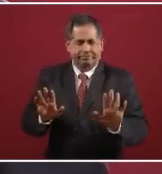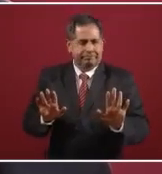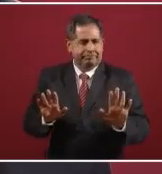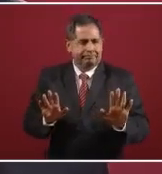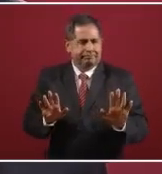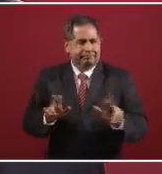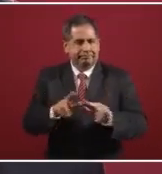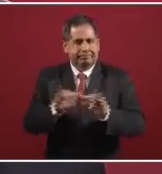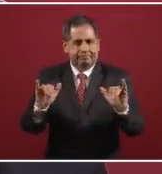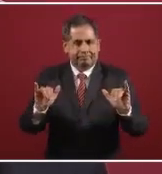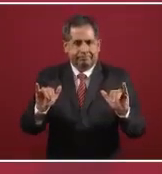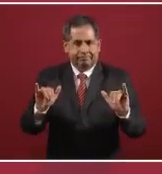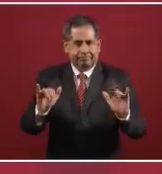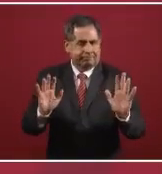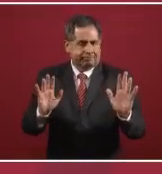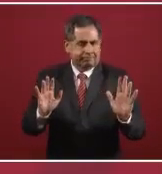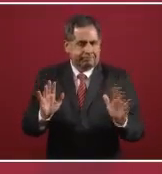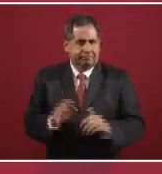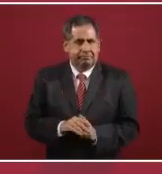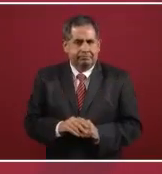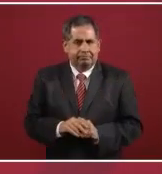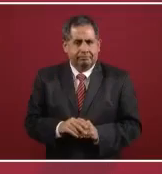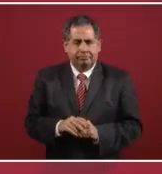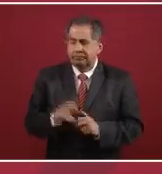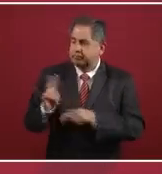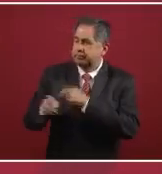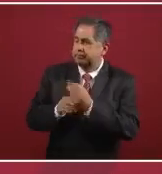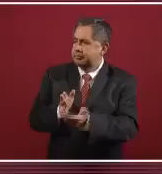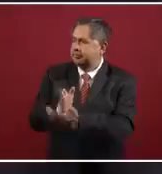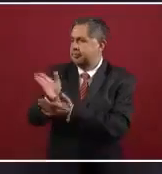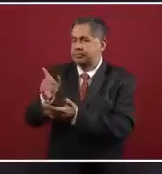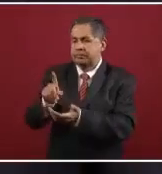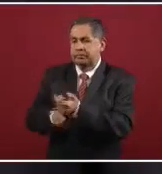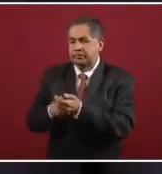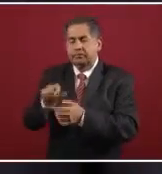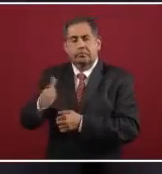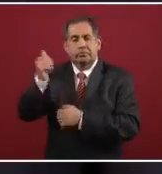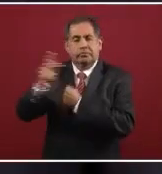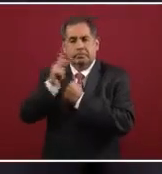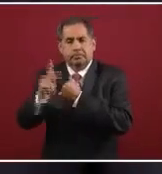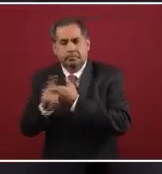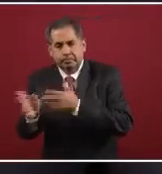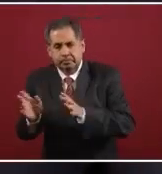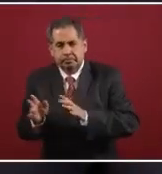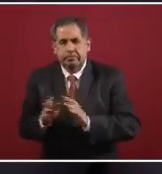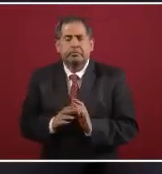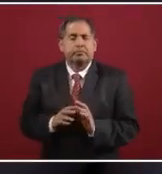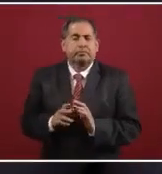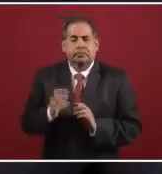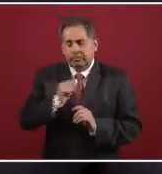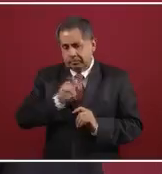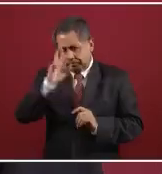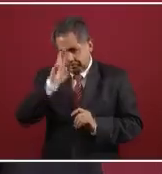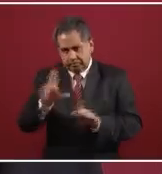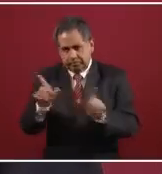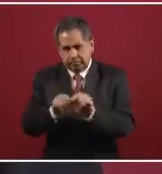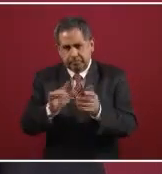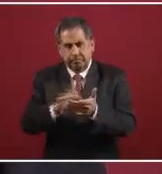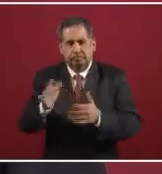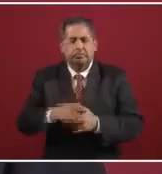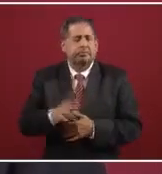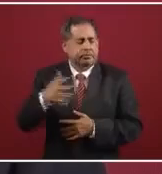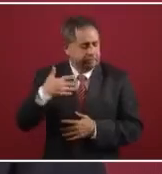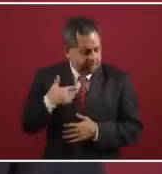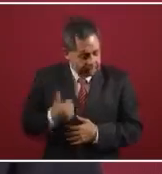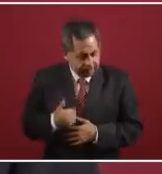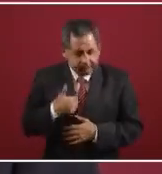no ir a intervenir a otros países, ser respetuosos, nada más. Yo